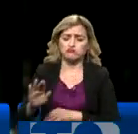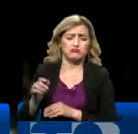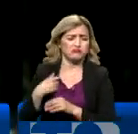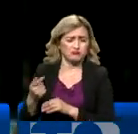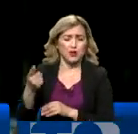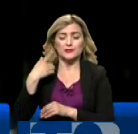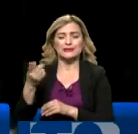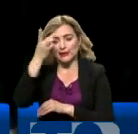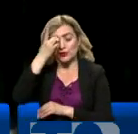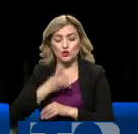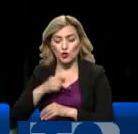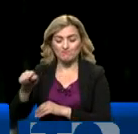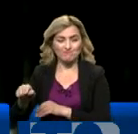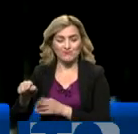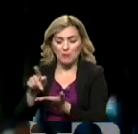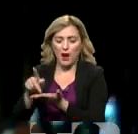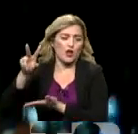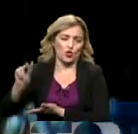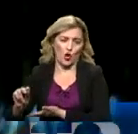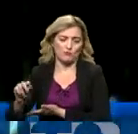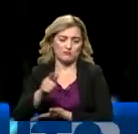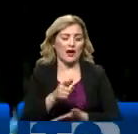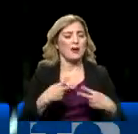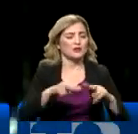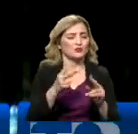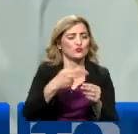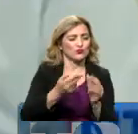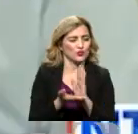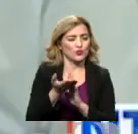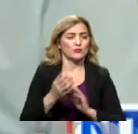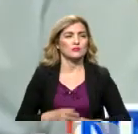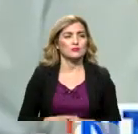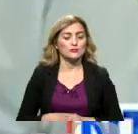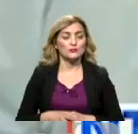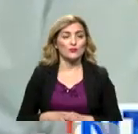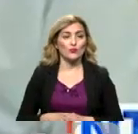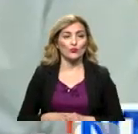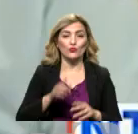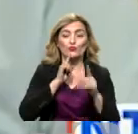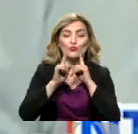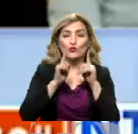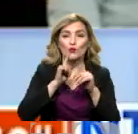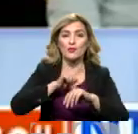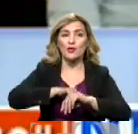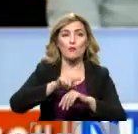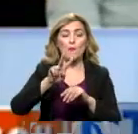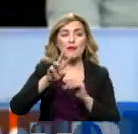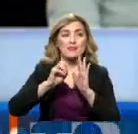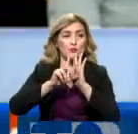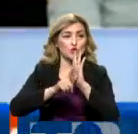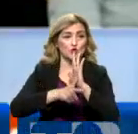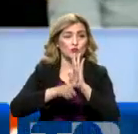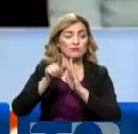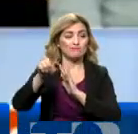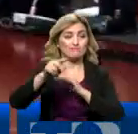hechos violentos en estas manifestaciones de los últimos días. Escuchemos. Usted siempre nos atiende. Fue un diálogo de casi 20 minutos a una cadena